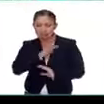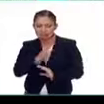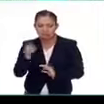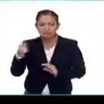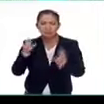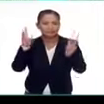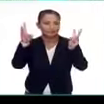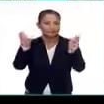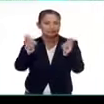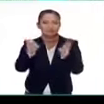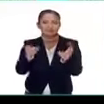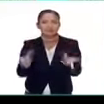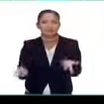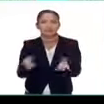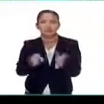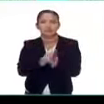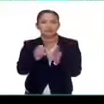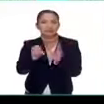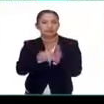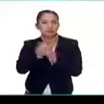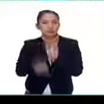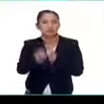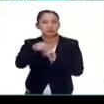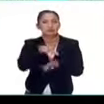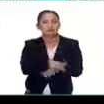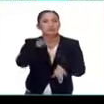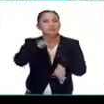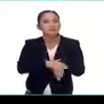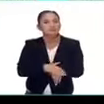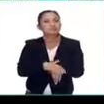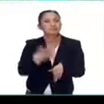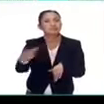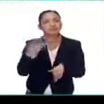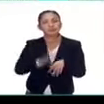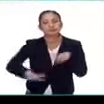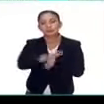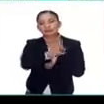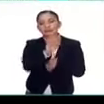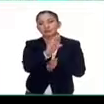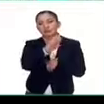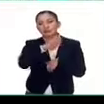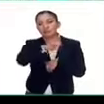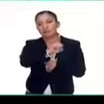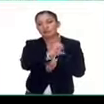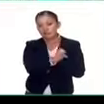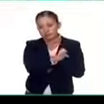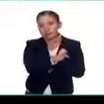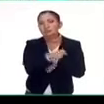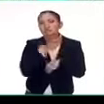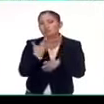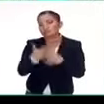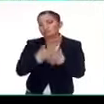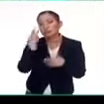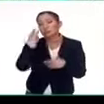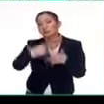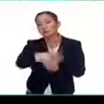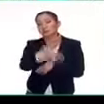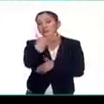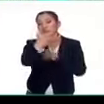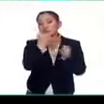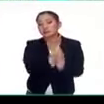en casos de, bueno, en temas relacionados sobre todo con el área forense. Pues vamos a ver qué pasa en